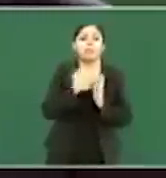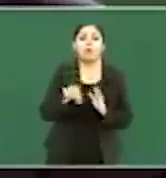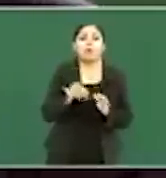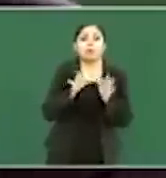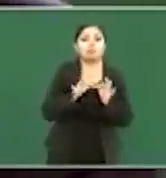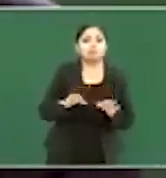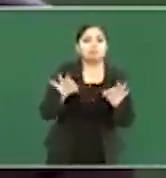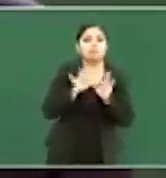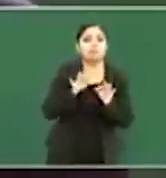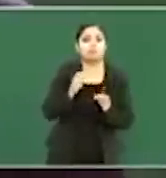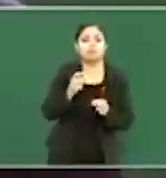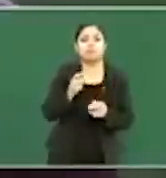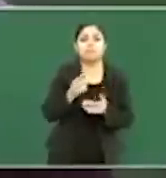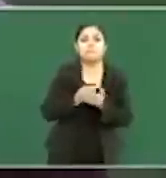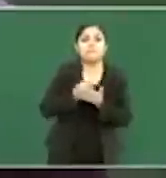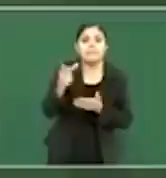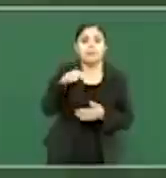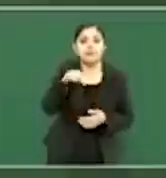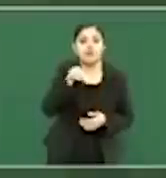el que emita